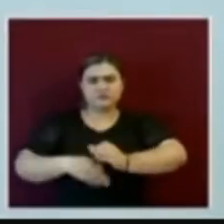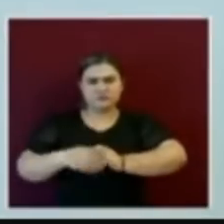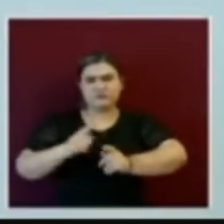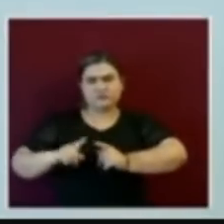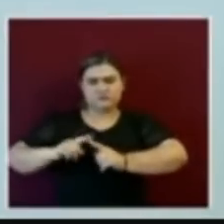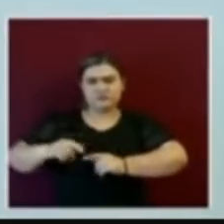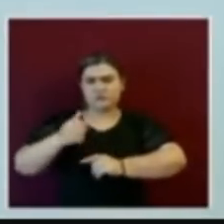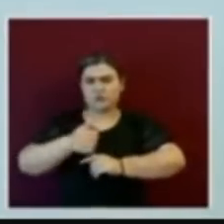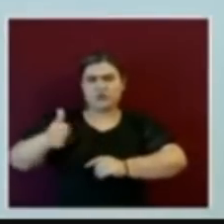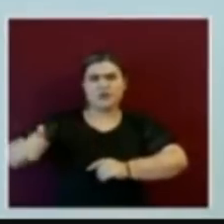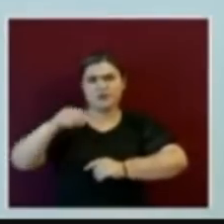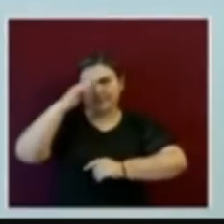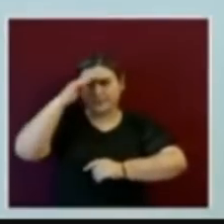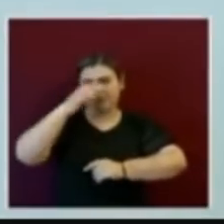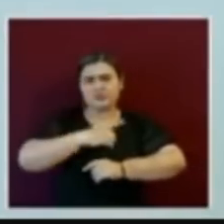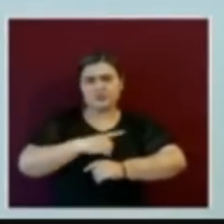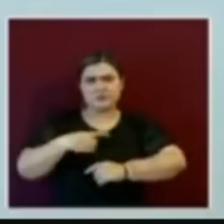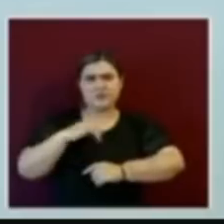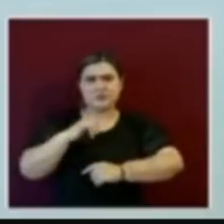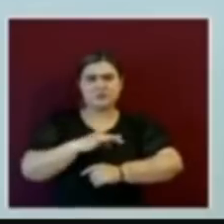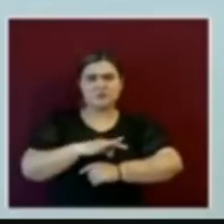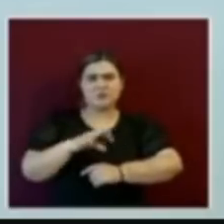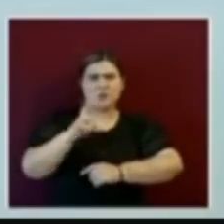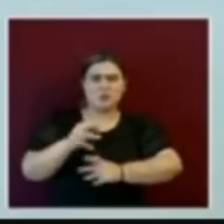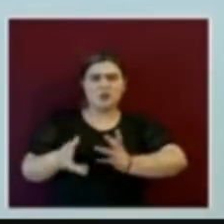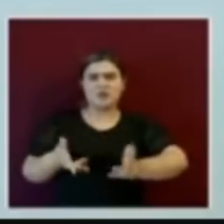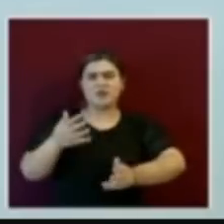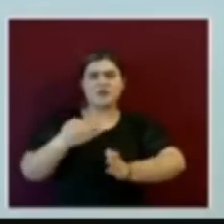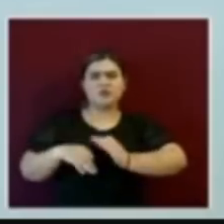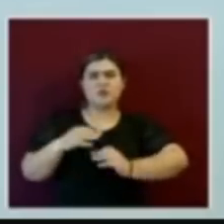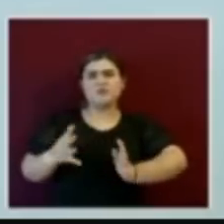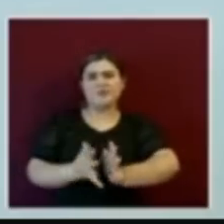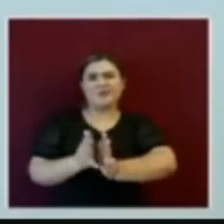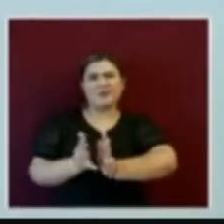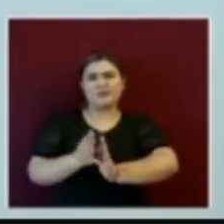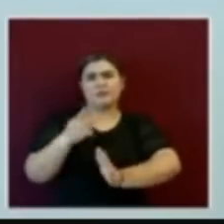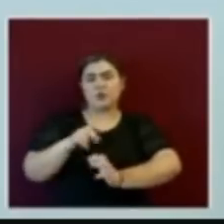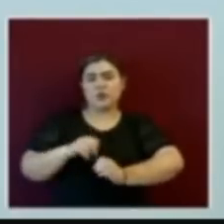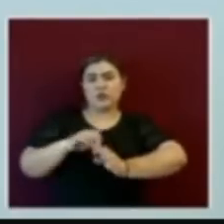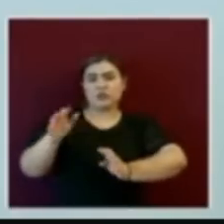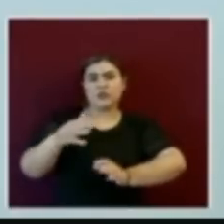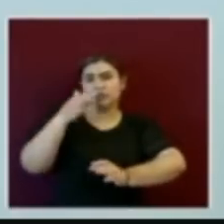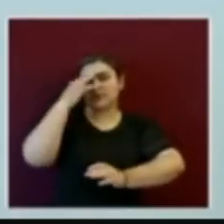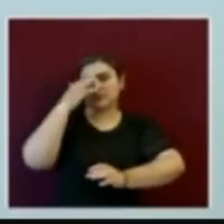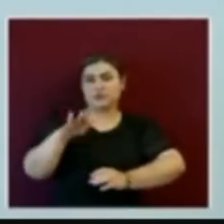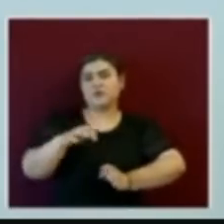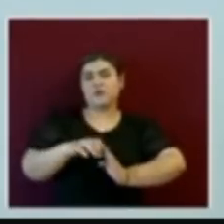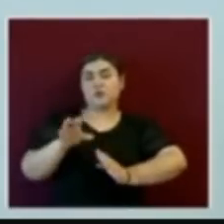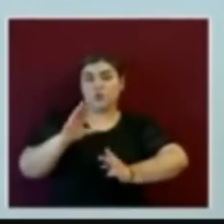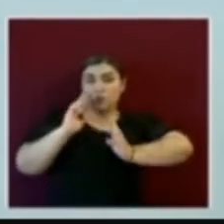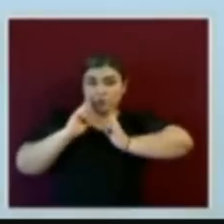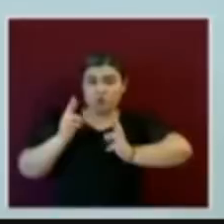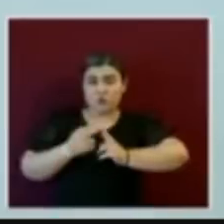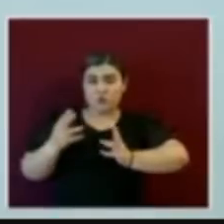estimó conveniente, pero pues obviamente cuando se cuenta en una reunión con